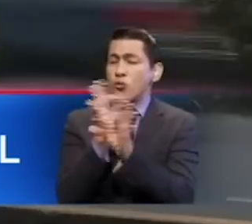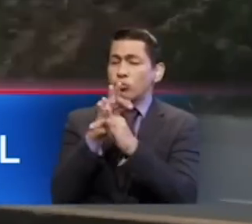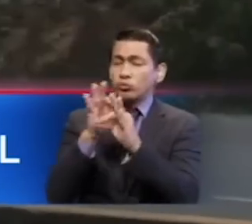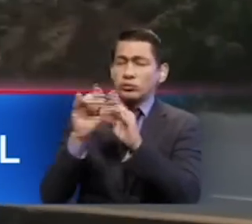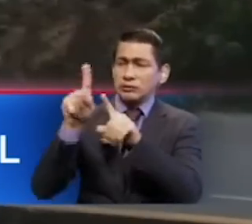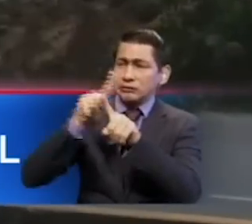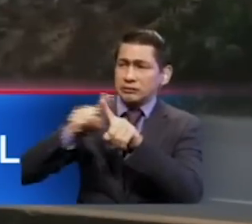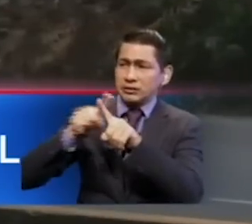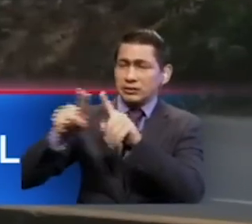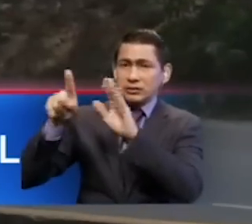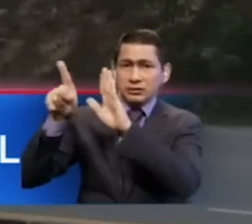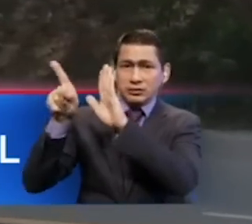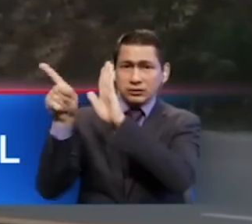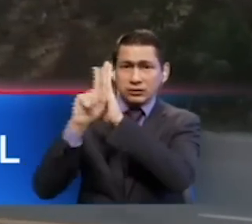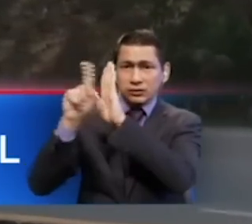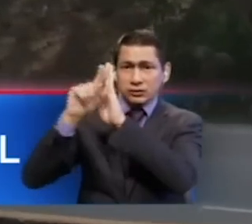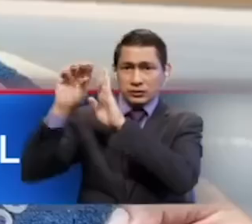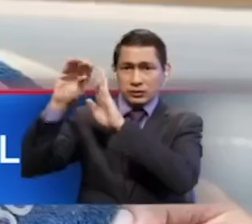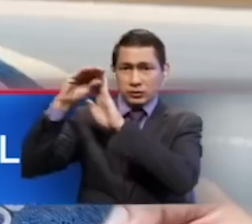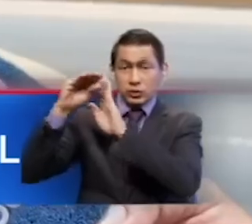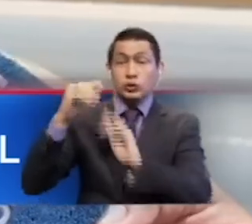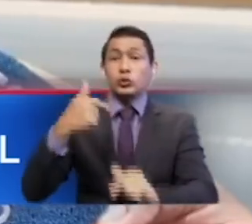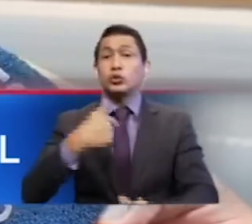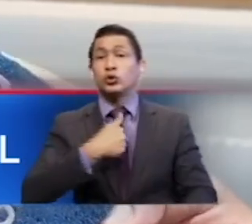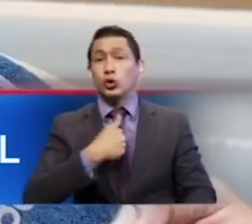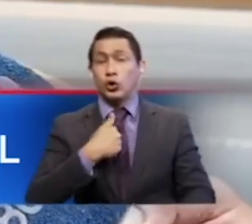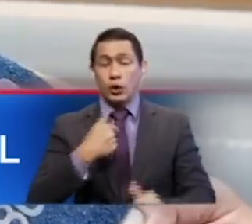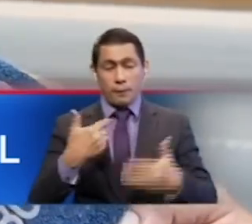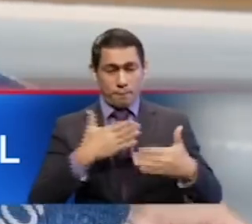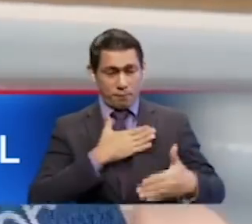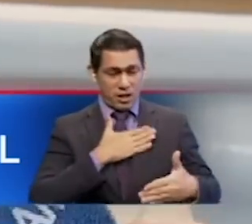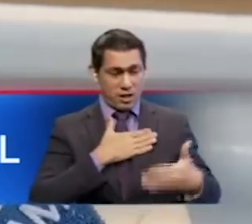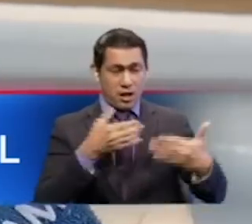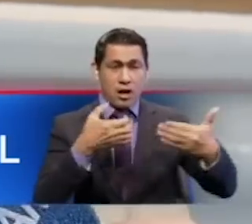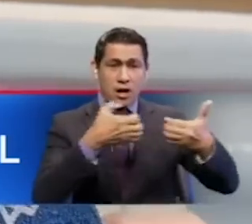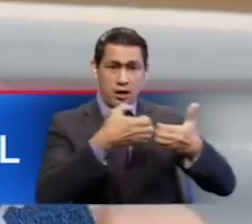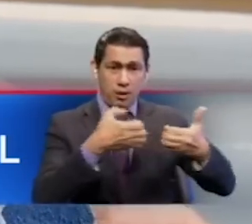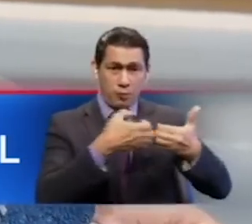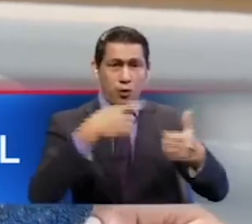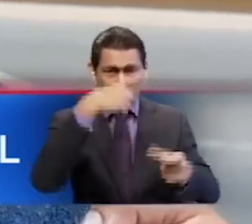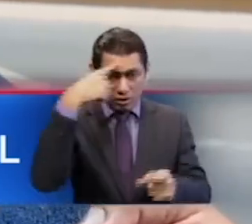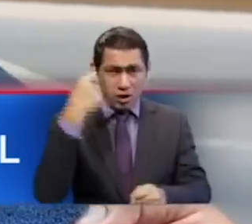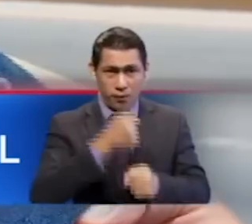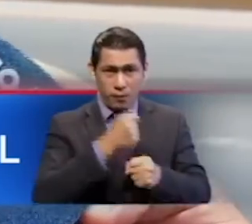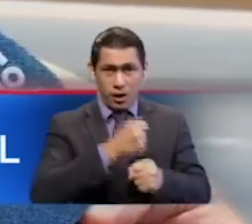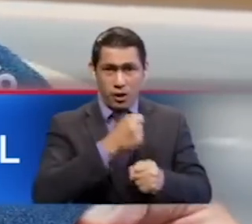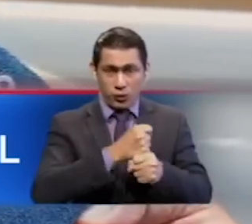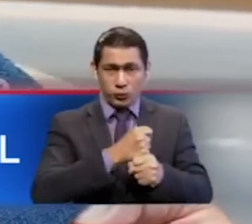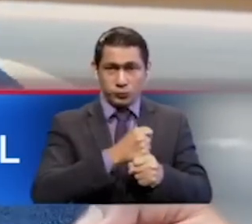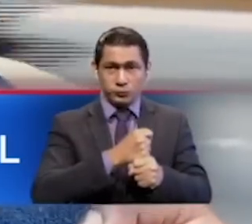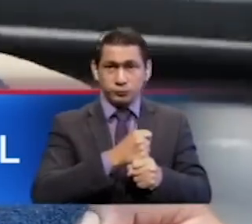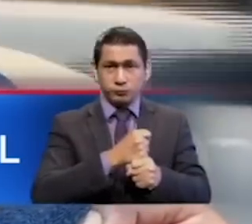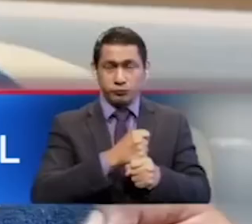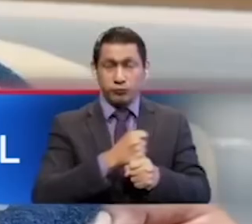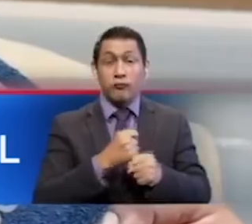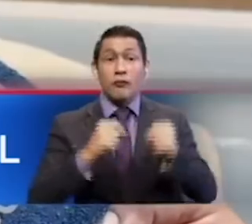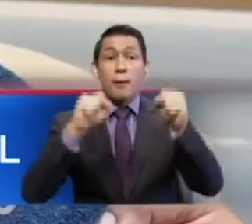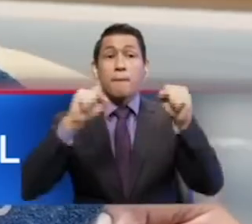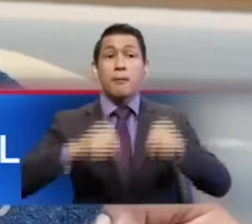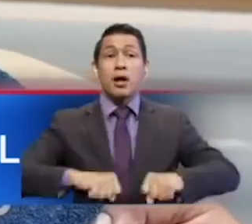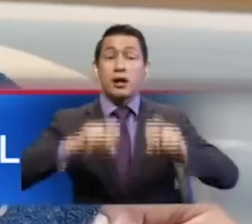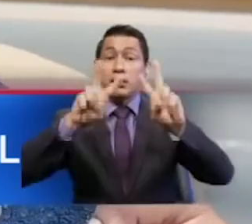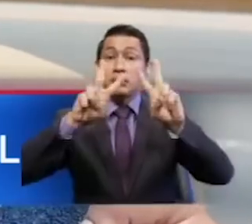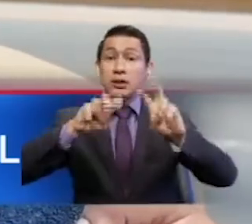dispuesto a mis directores de tecnología, de prensa, mis directores estratégicos de la institución, que hagan una